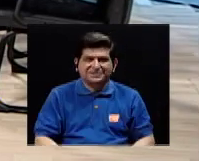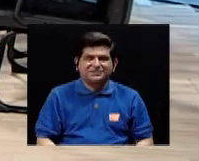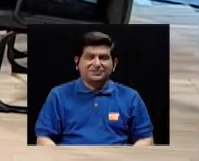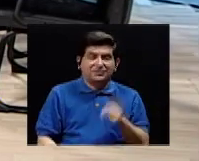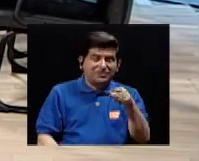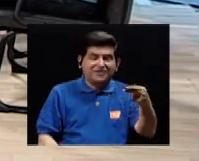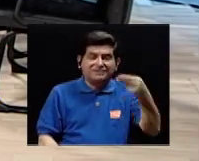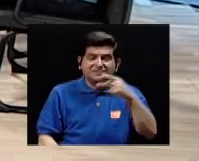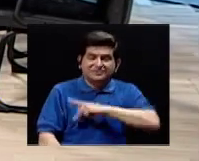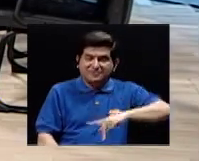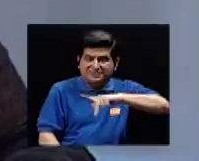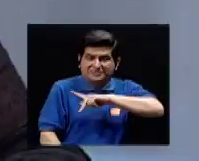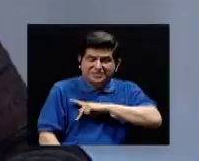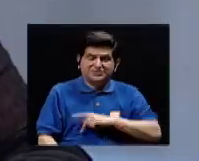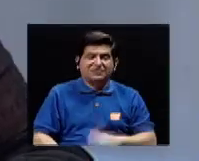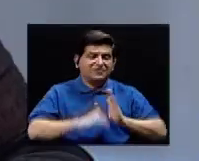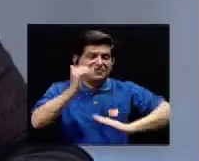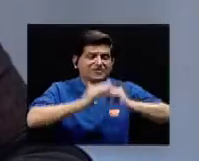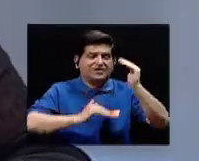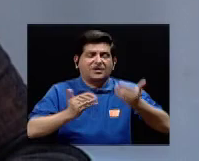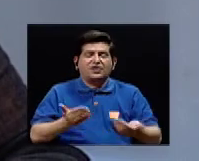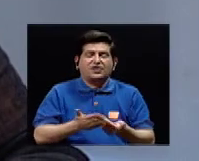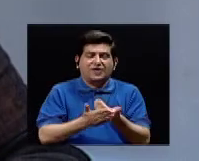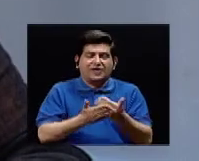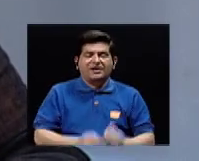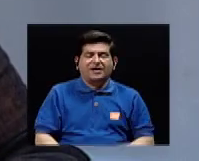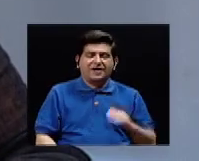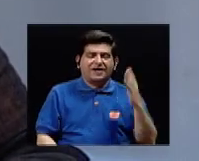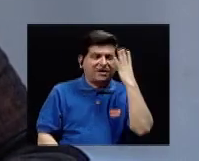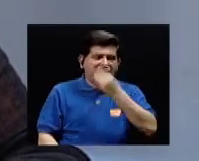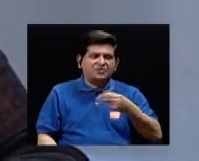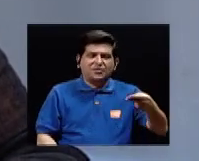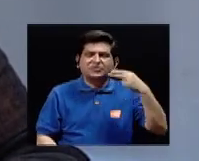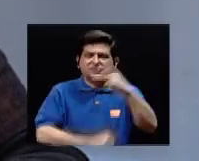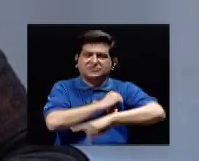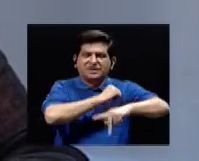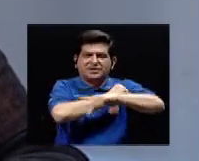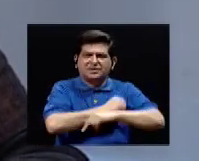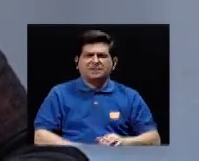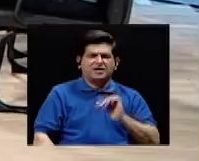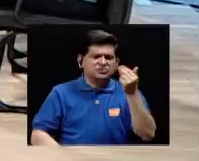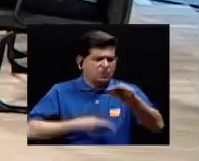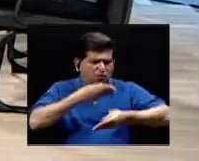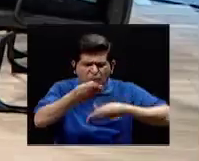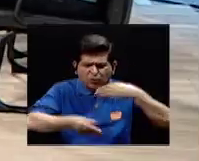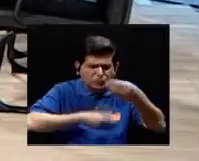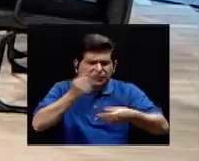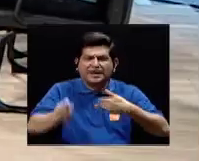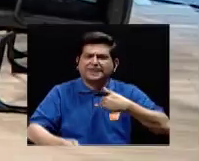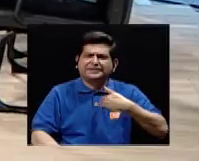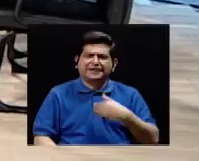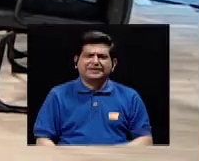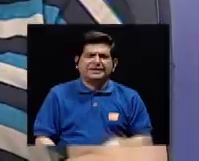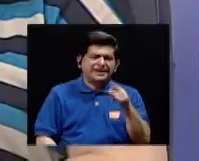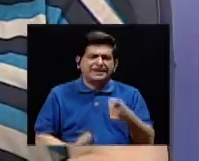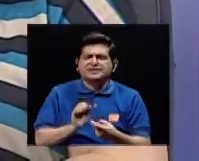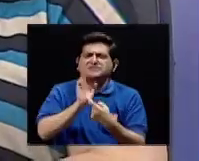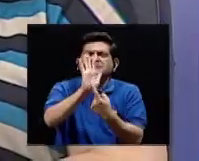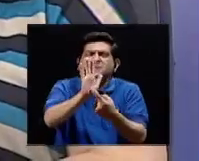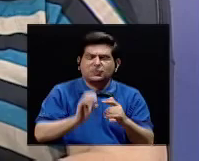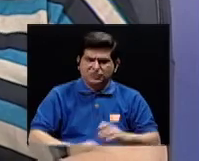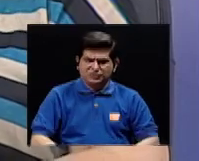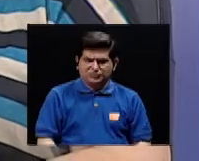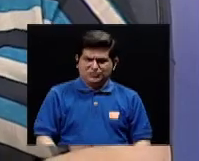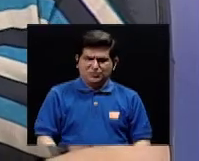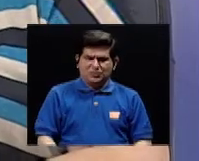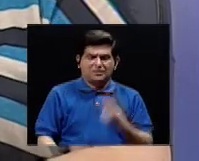en ese marco de las historias personales que construimos una hermosa historia de país. ¿Qué otras retroalimentaciones has tenido en estas proyecciones,